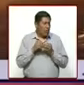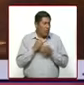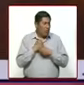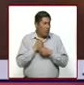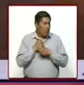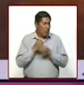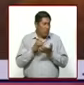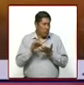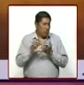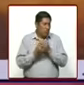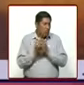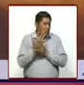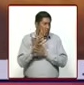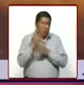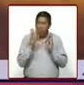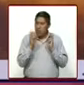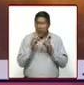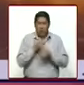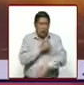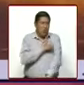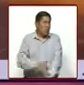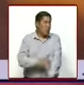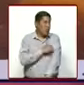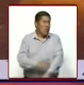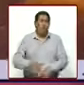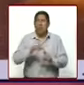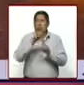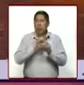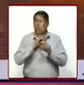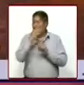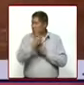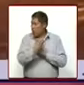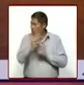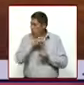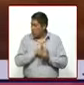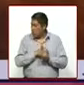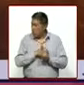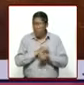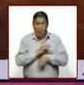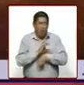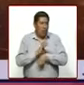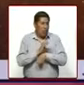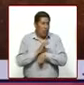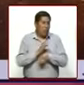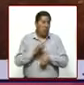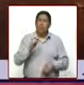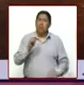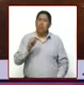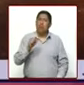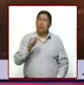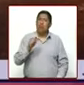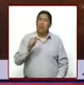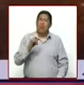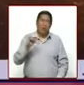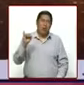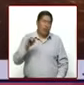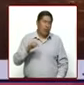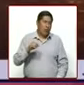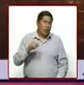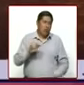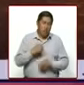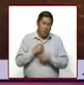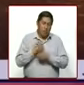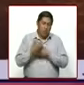que tenían, ¿no? Tanto el tema de yuca, plátano, el tema de agroforestales, cacao, azaí, mango que tenían ya en